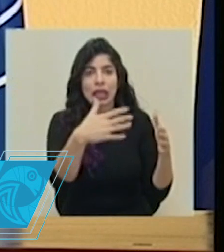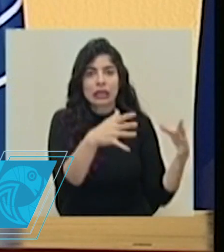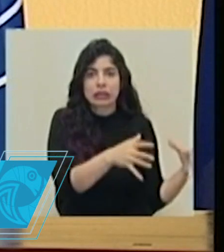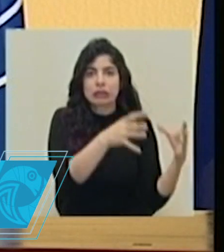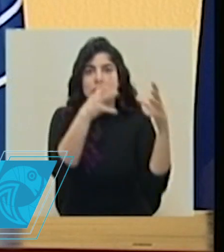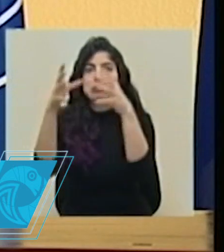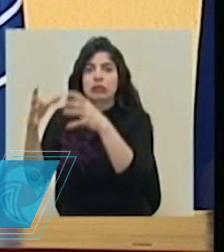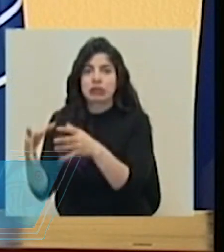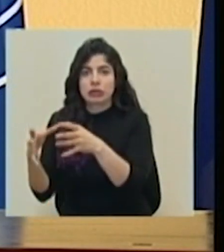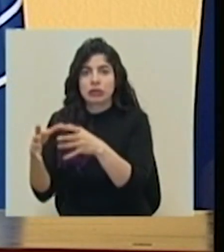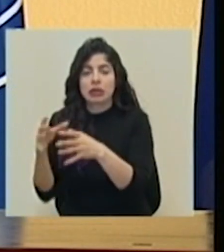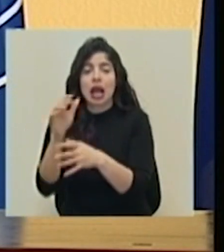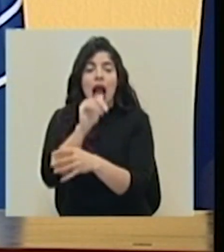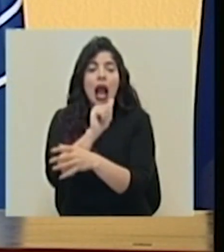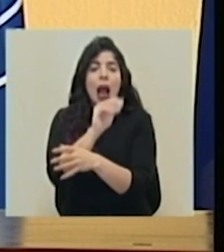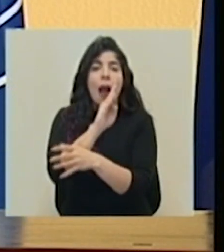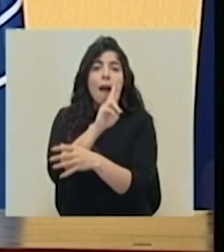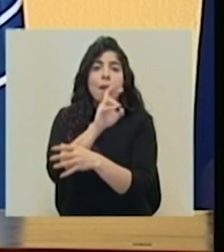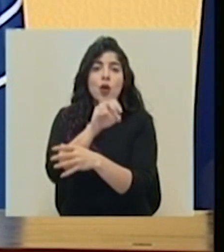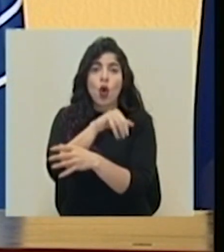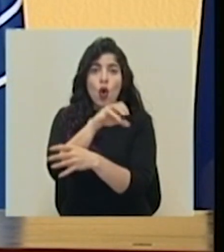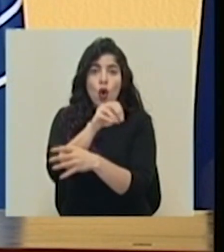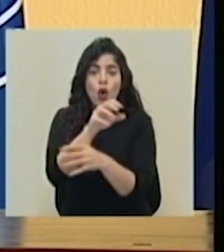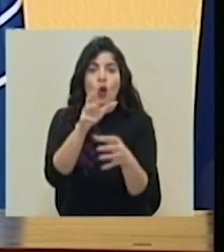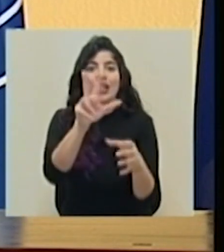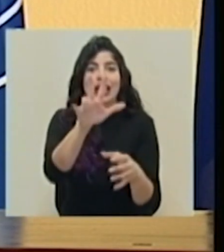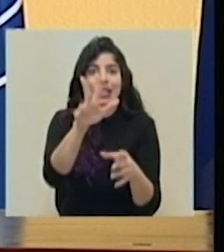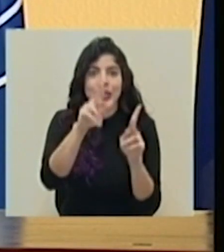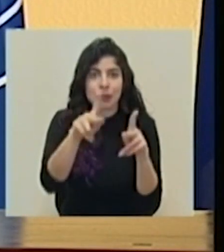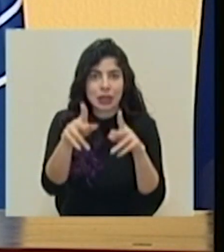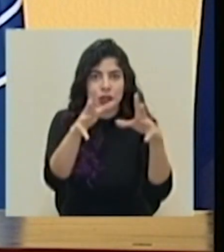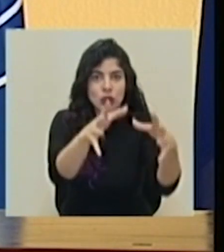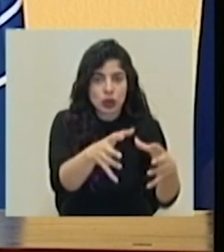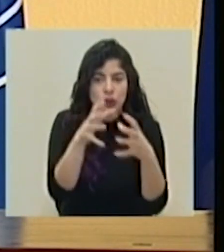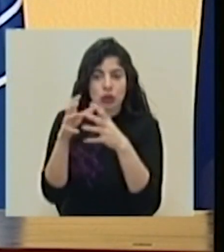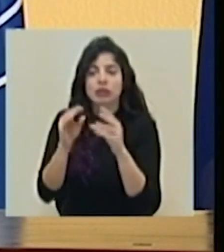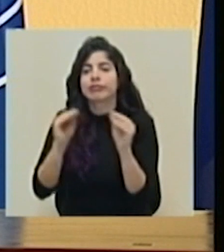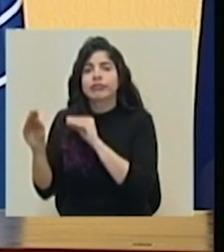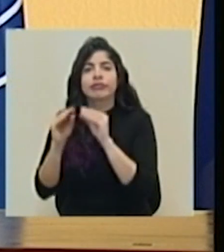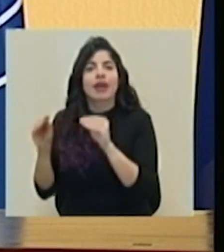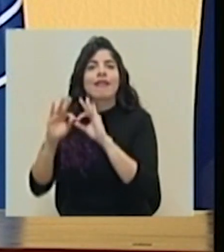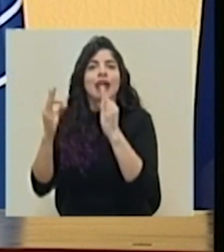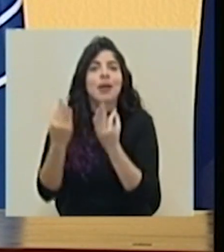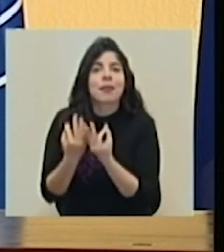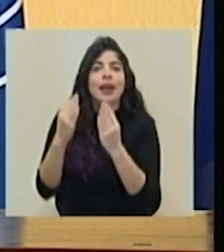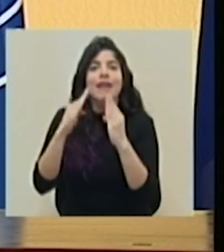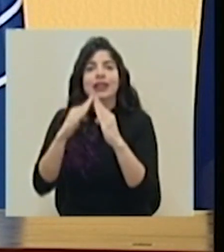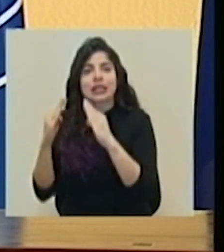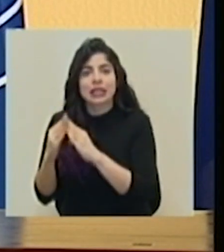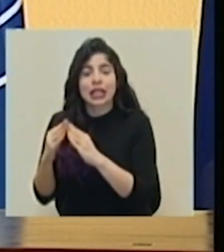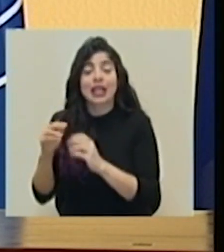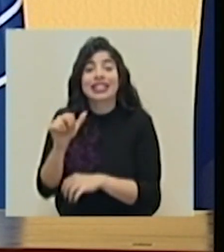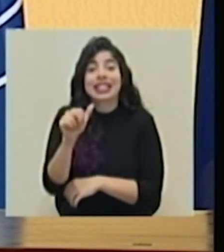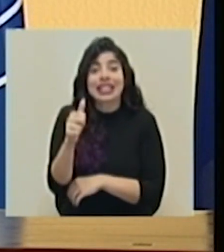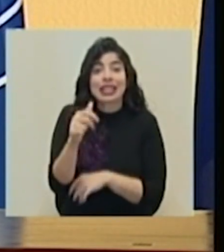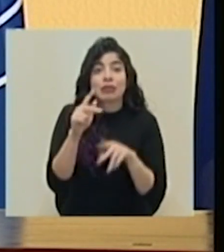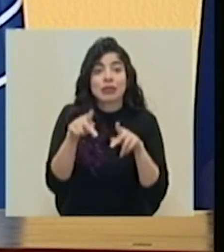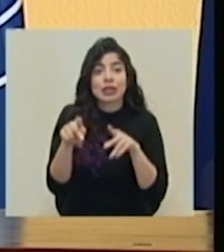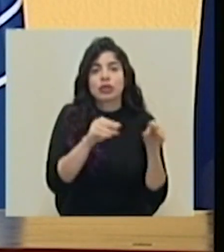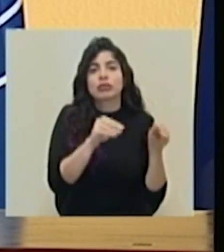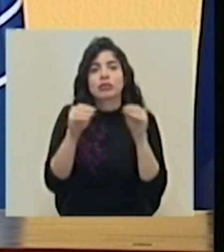los votantes no saben quiénes son. Los estados tienen más o menos electores según su población. California, por